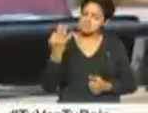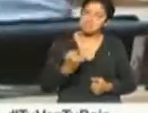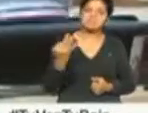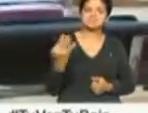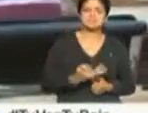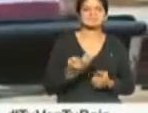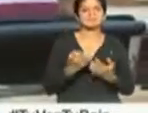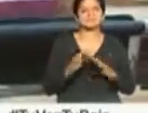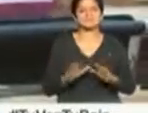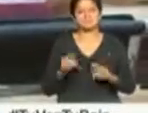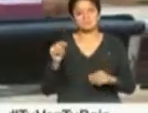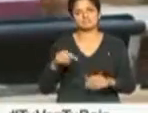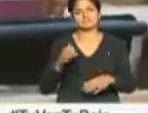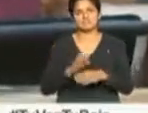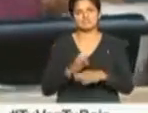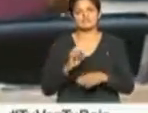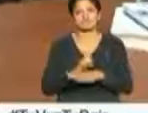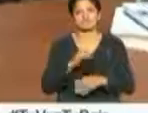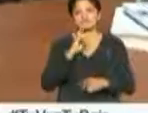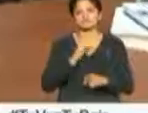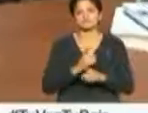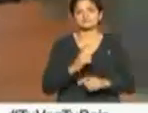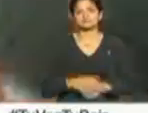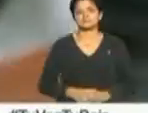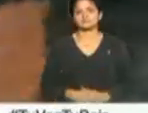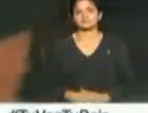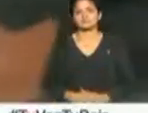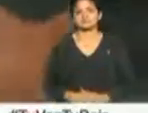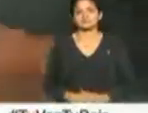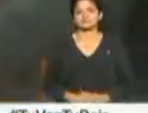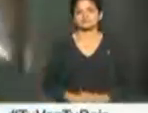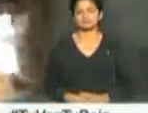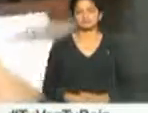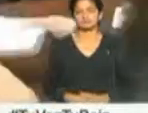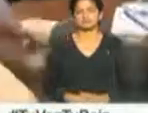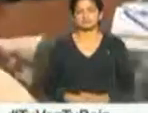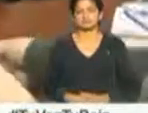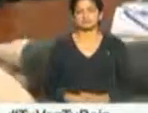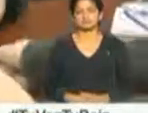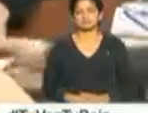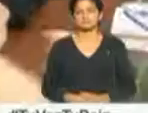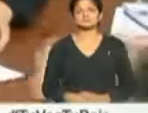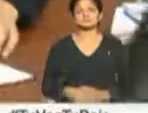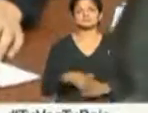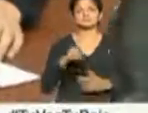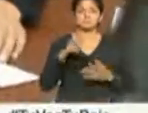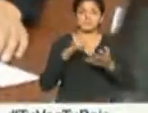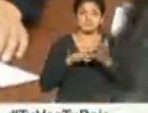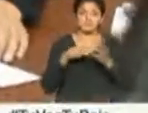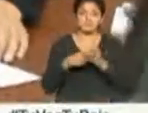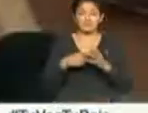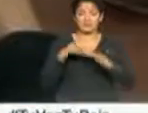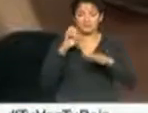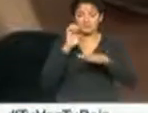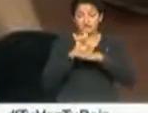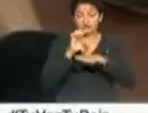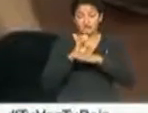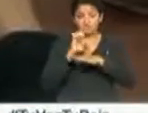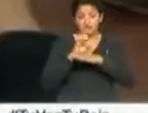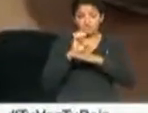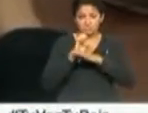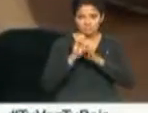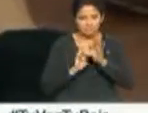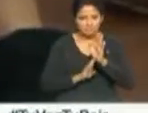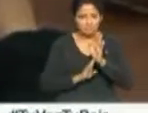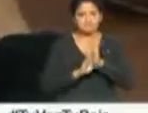prácticas, yo podría decir, que converte Ecuador em